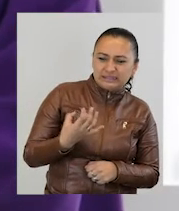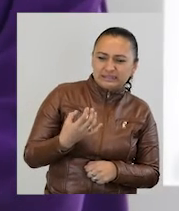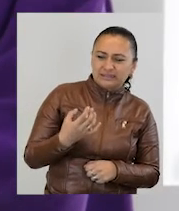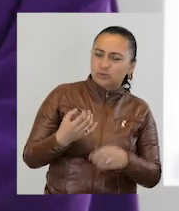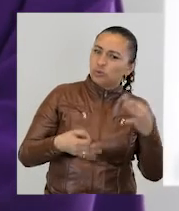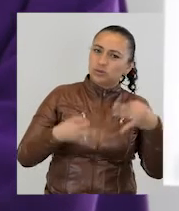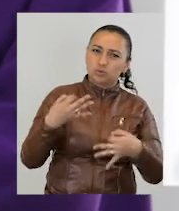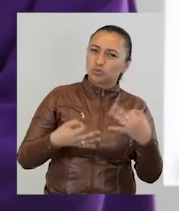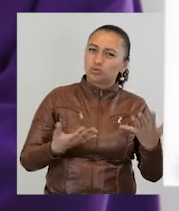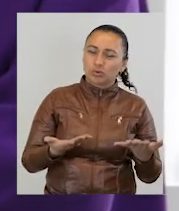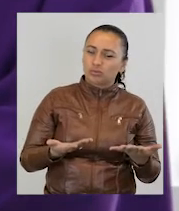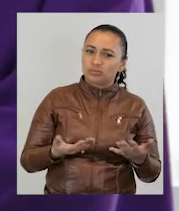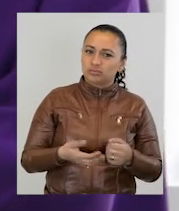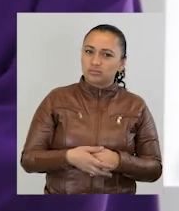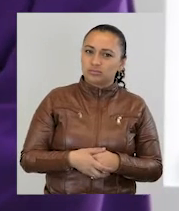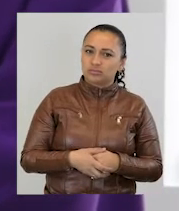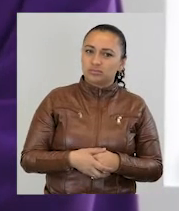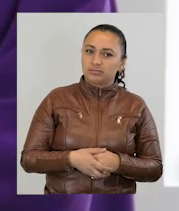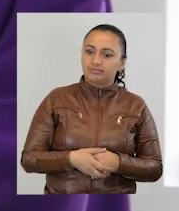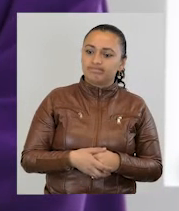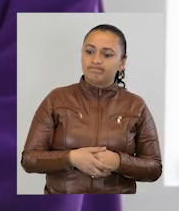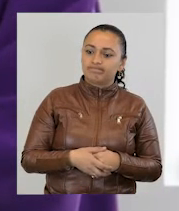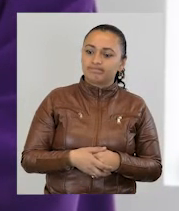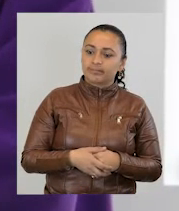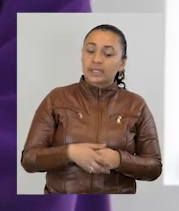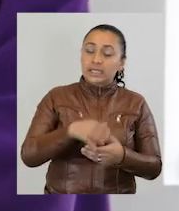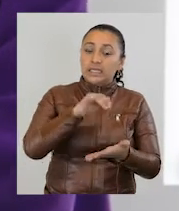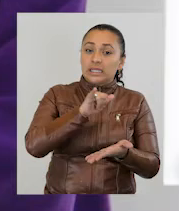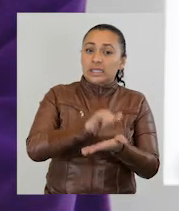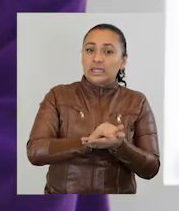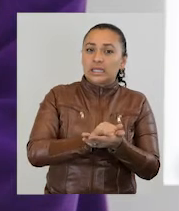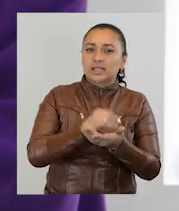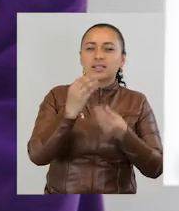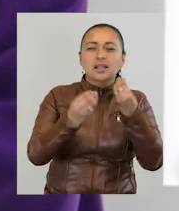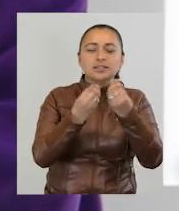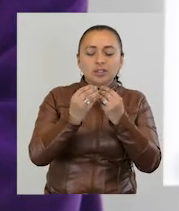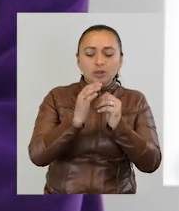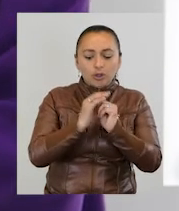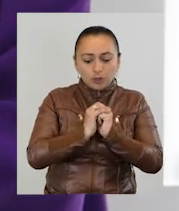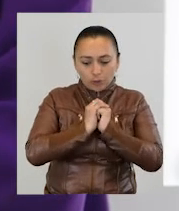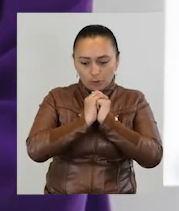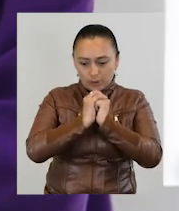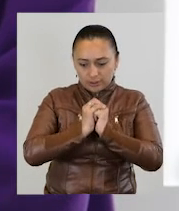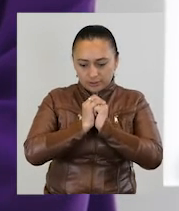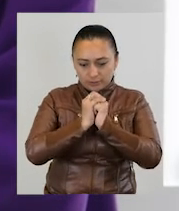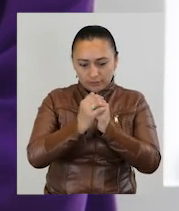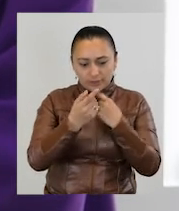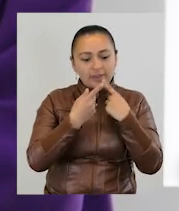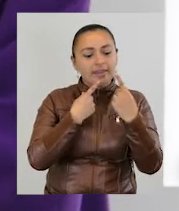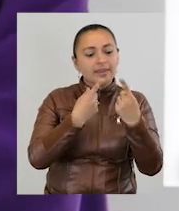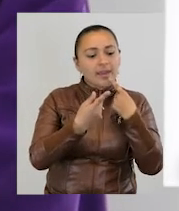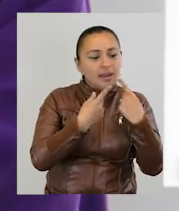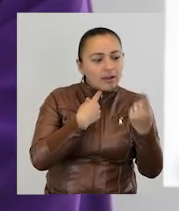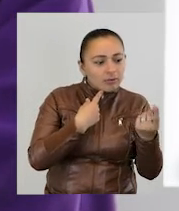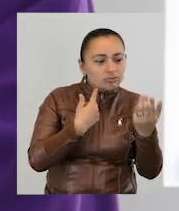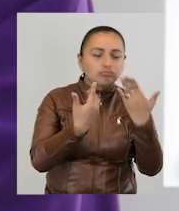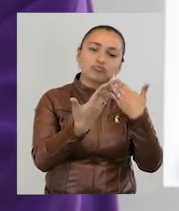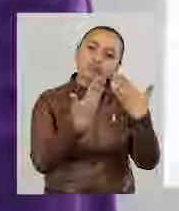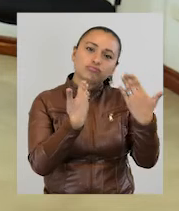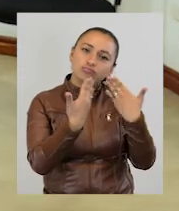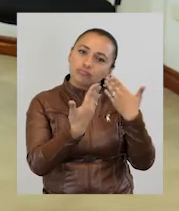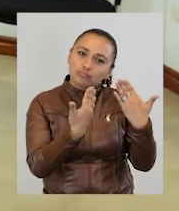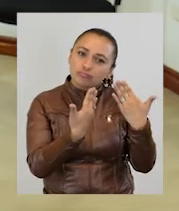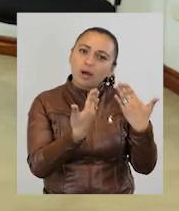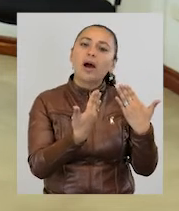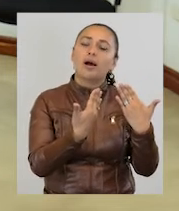dolor injusto de nuestros hermanos? Y esto, hacerlo en momentos de oración, de